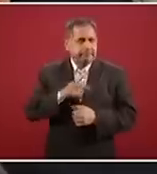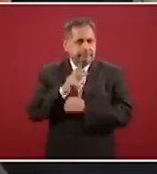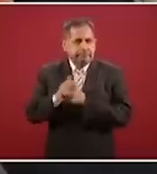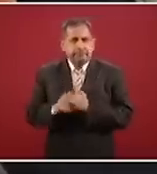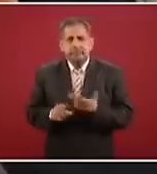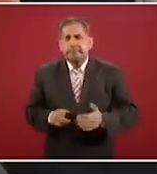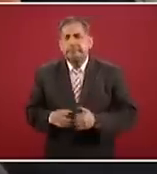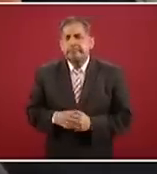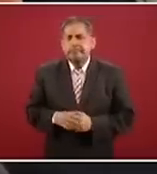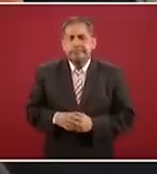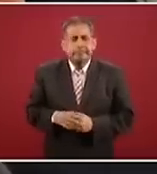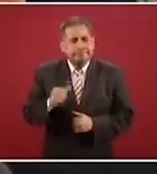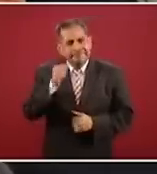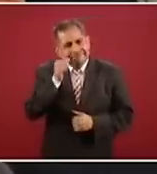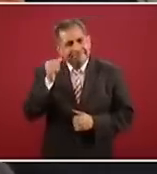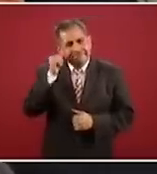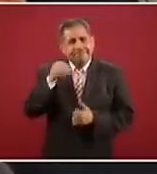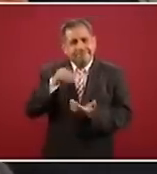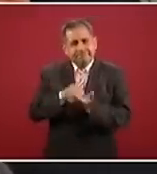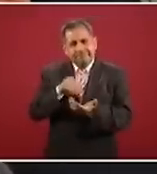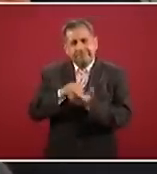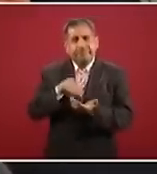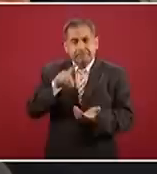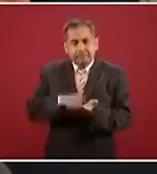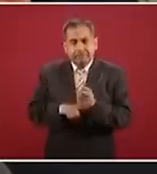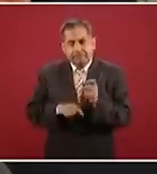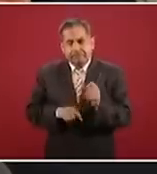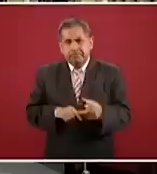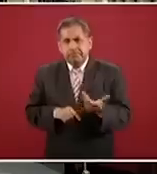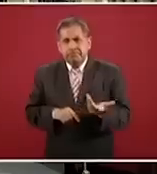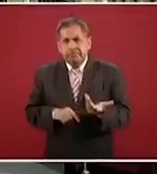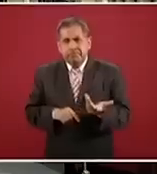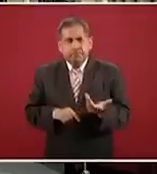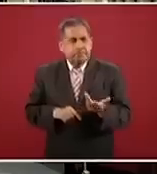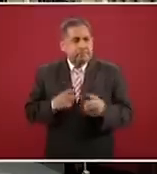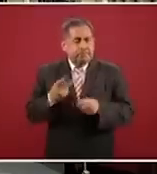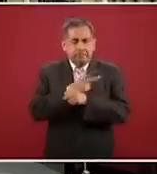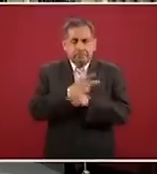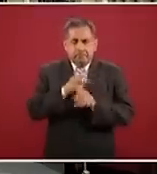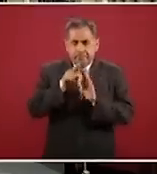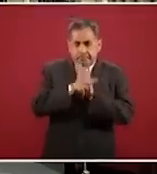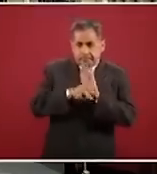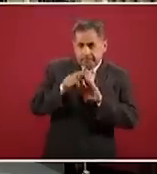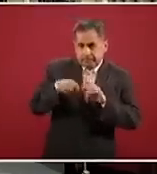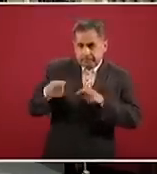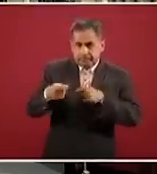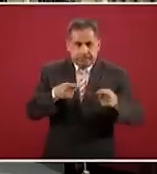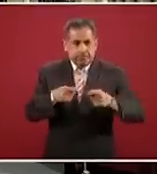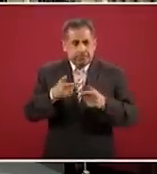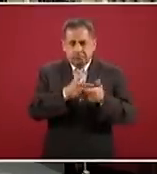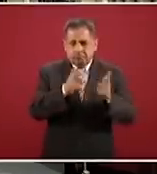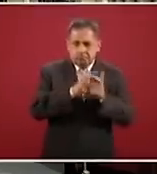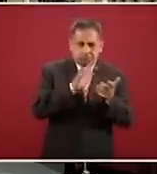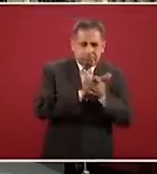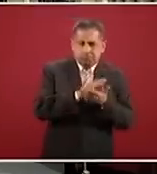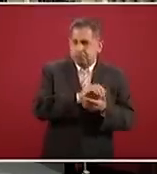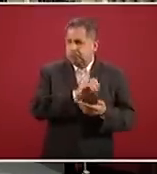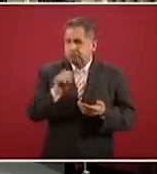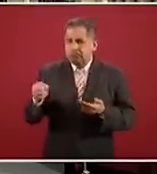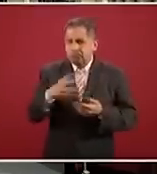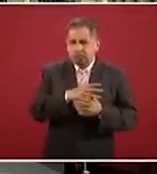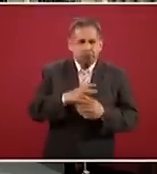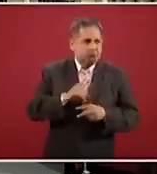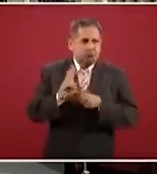Y ayer todavía hubo un cruce de videos entre grupos del crimen organizado diciendo que se